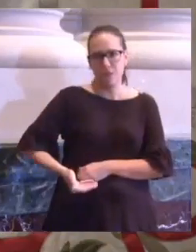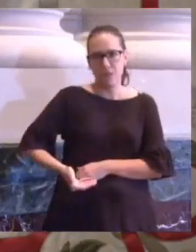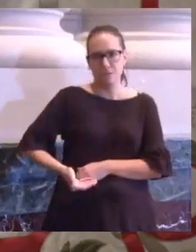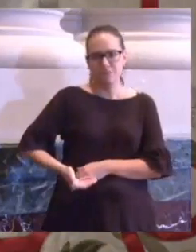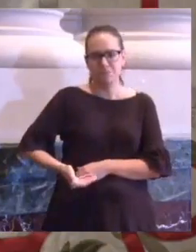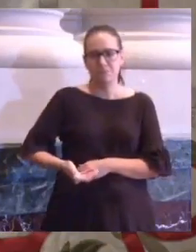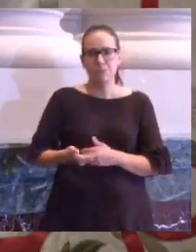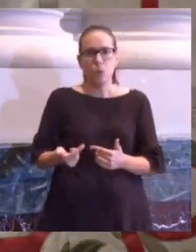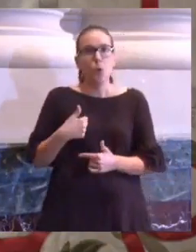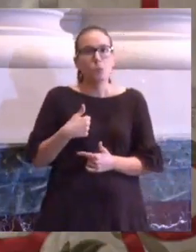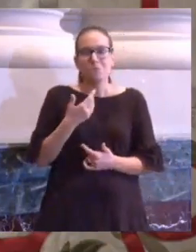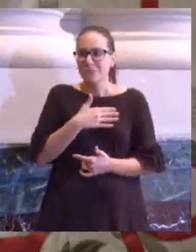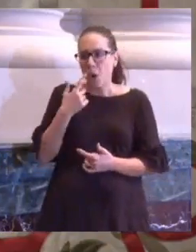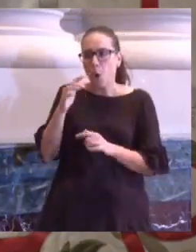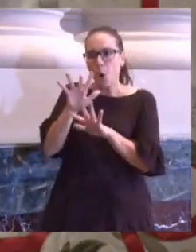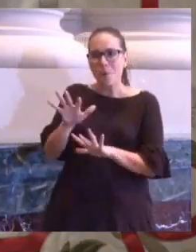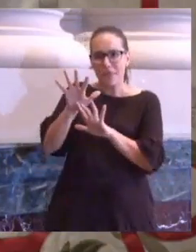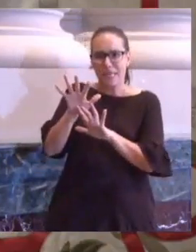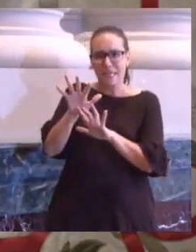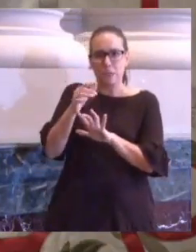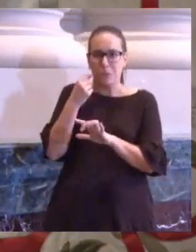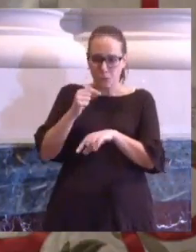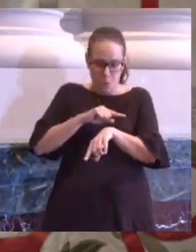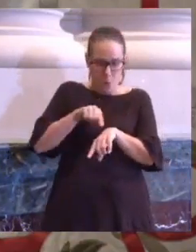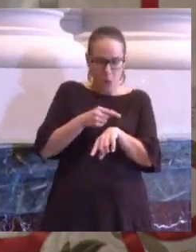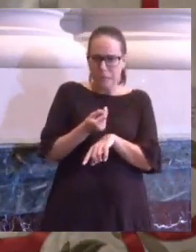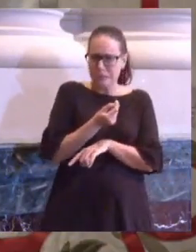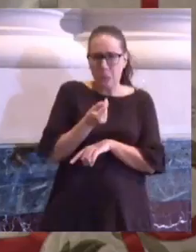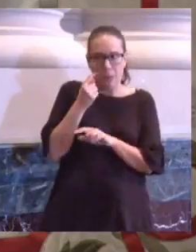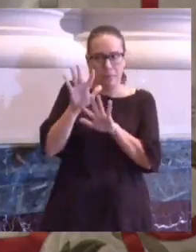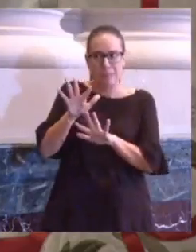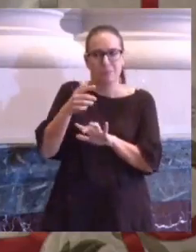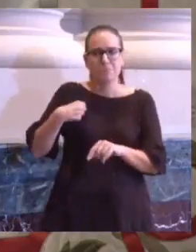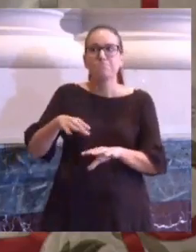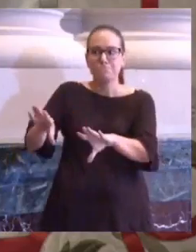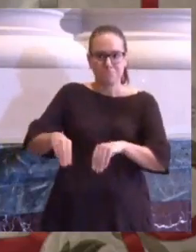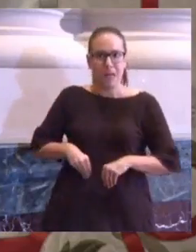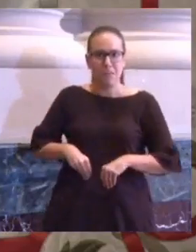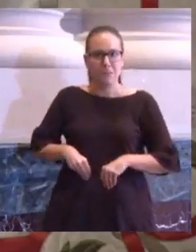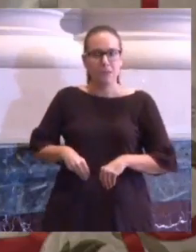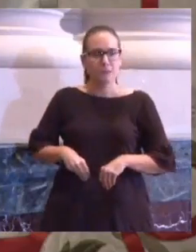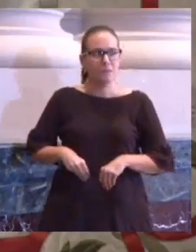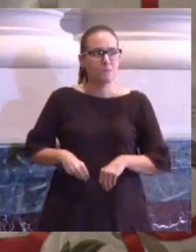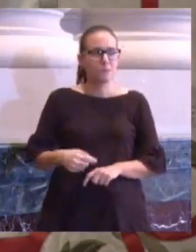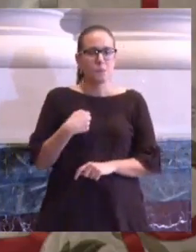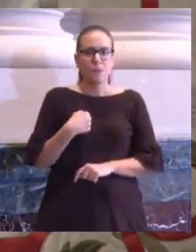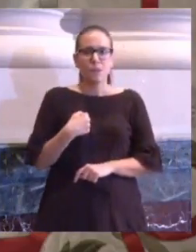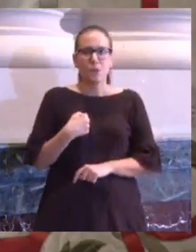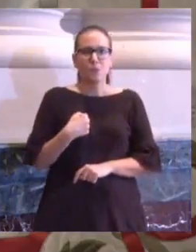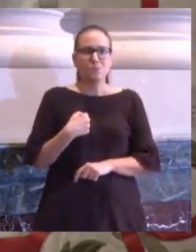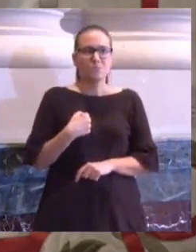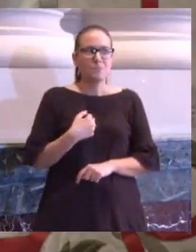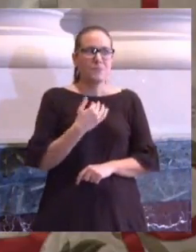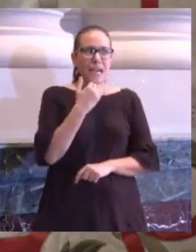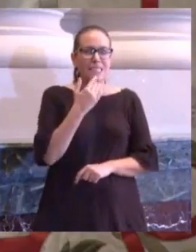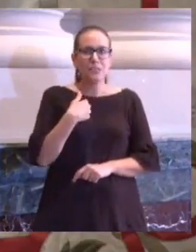luego, convencerte, además en muy pocas horas, de que aceptaras esta responsabilidad, me lo adjudicaré